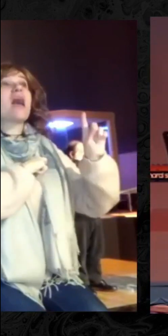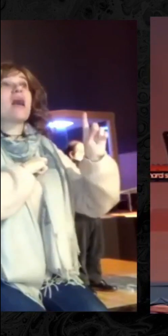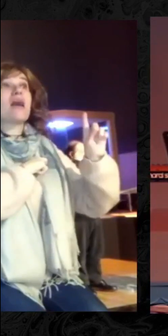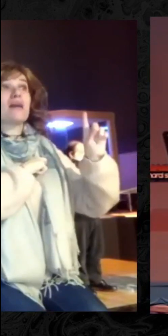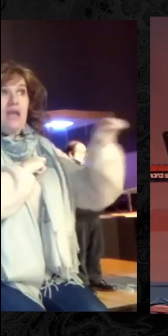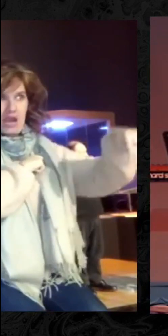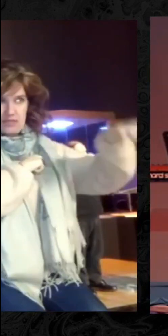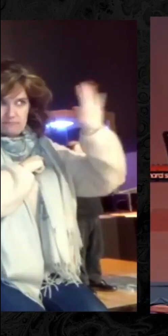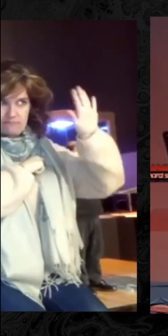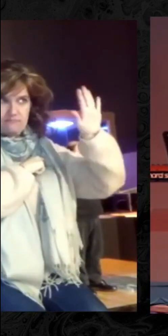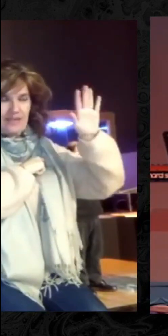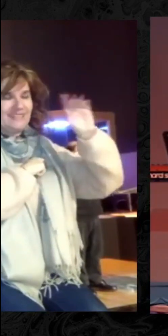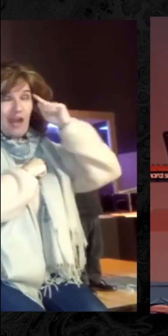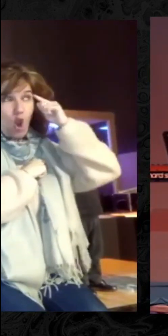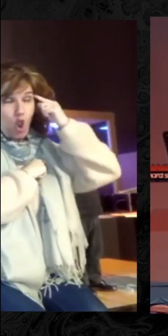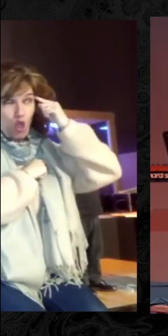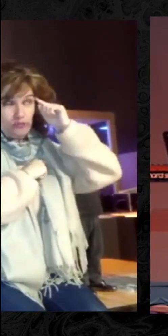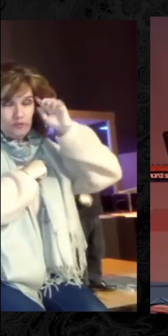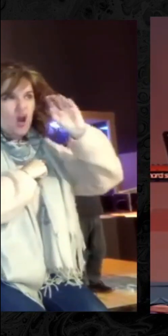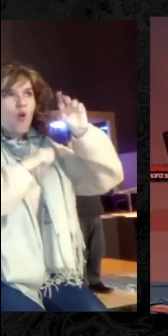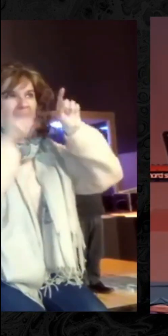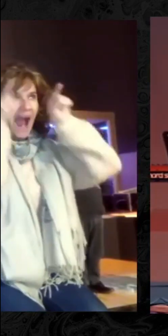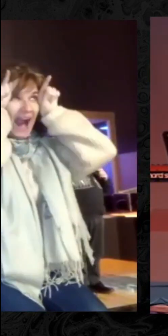están como una cabra